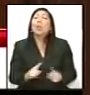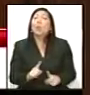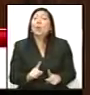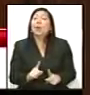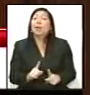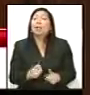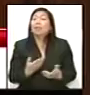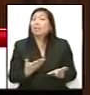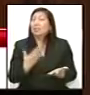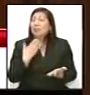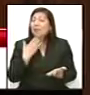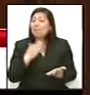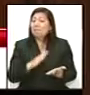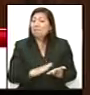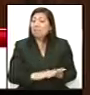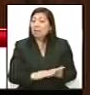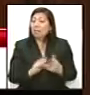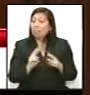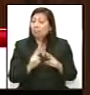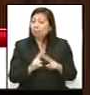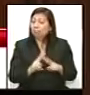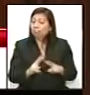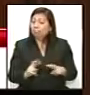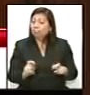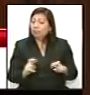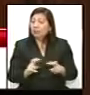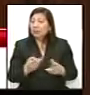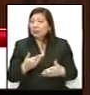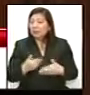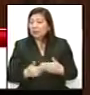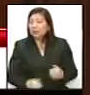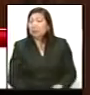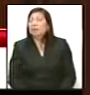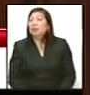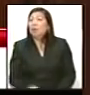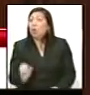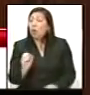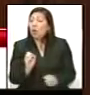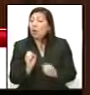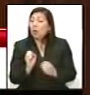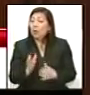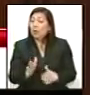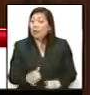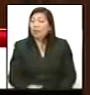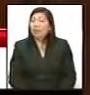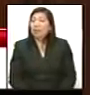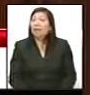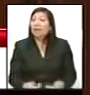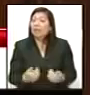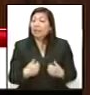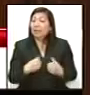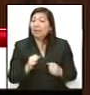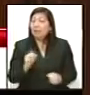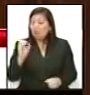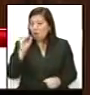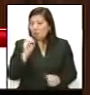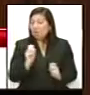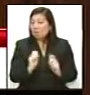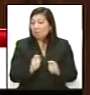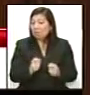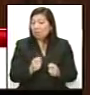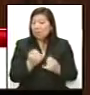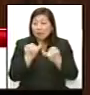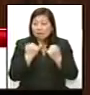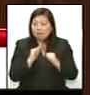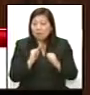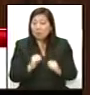un delito, son investigados, procesados o condenados, tienen la oportunidad de brindar una